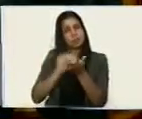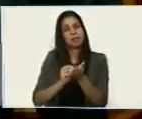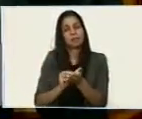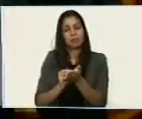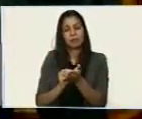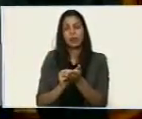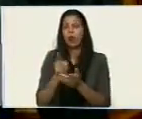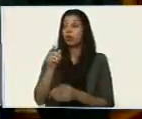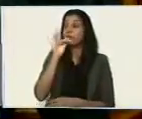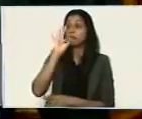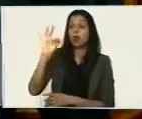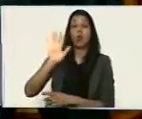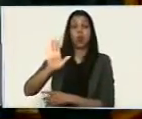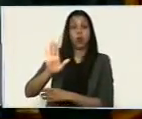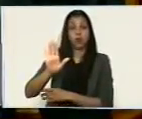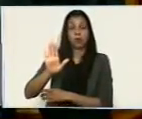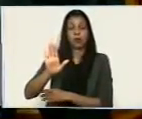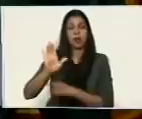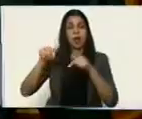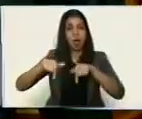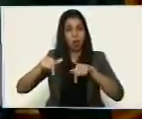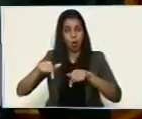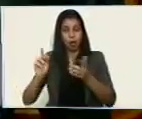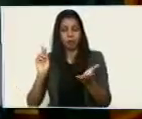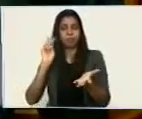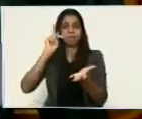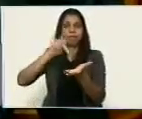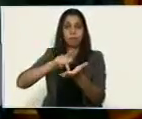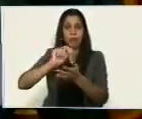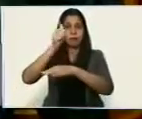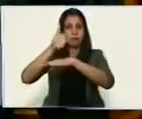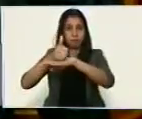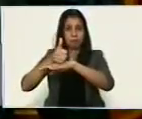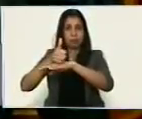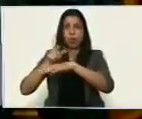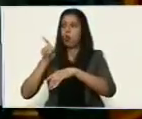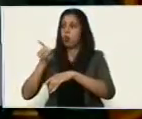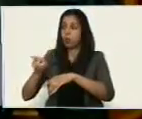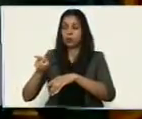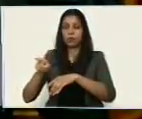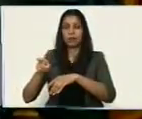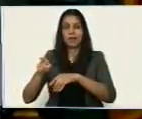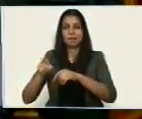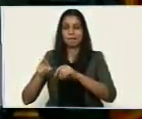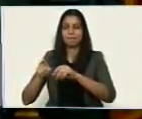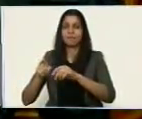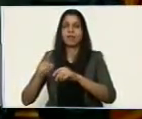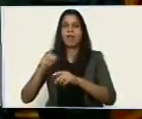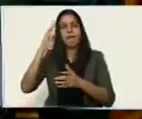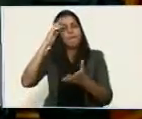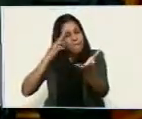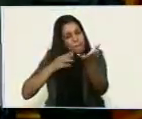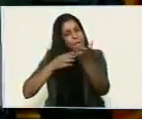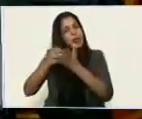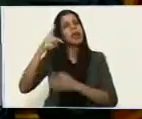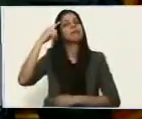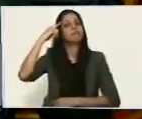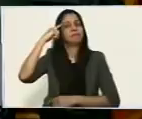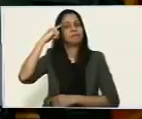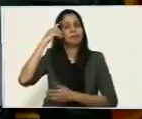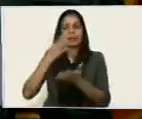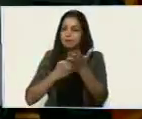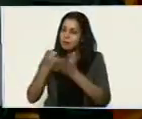usted que desde esta posición echará mano de su lealtad, de